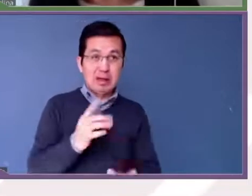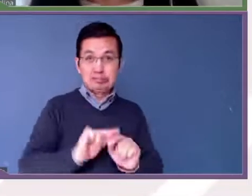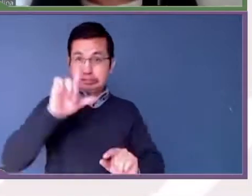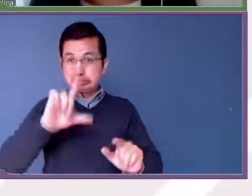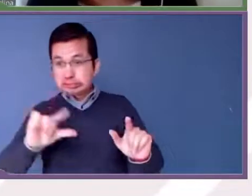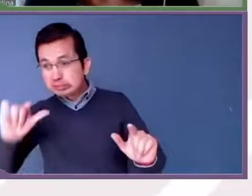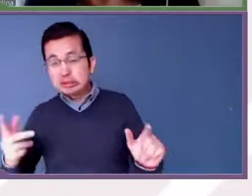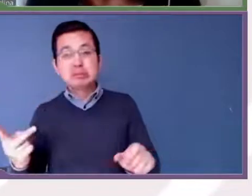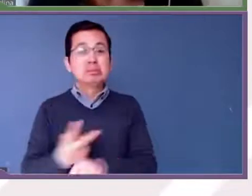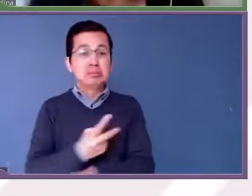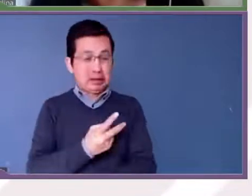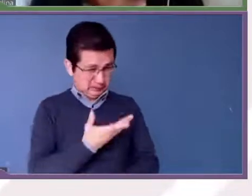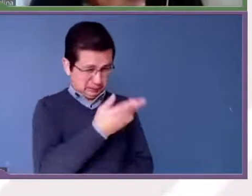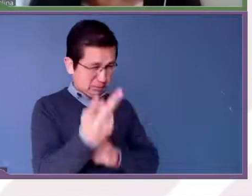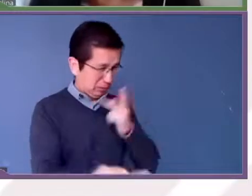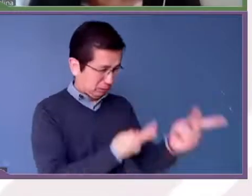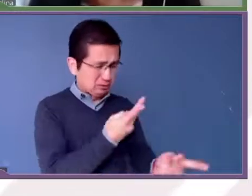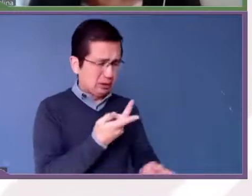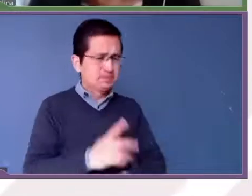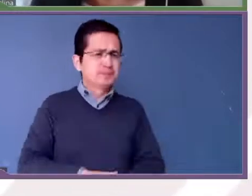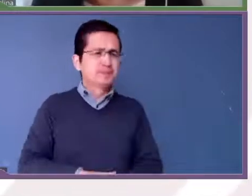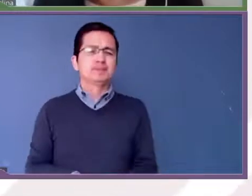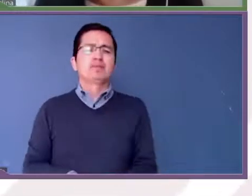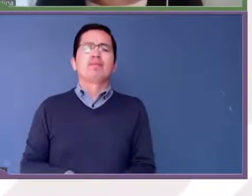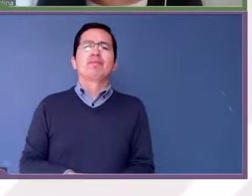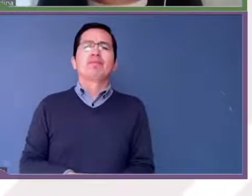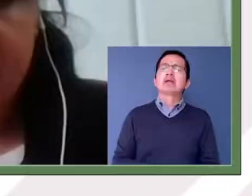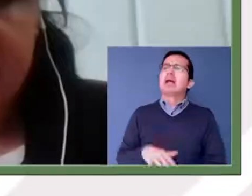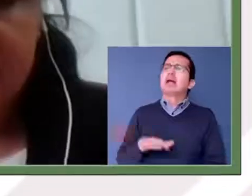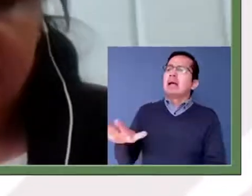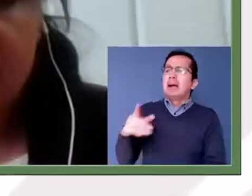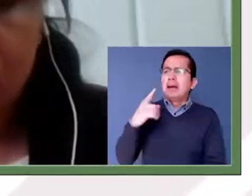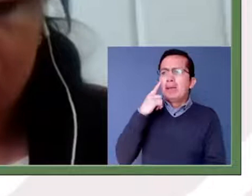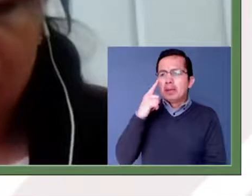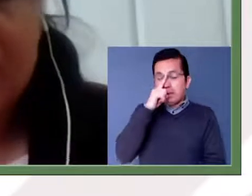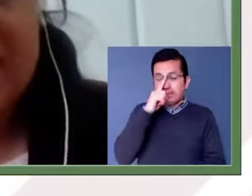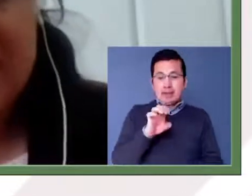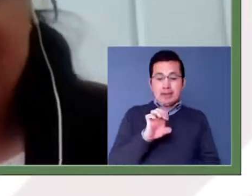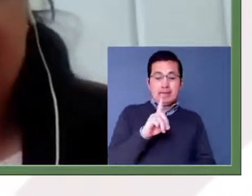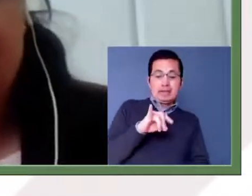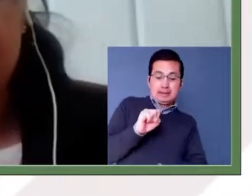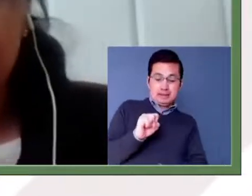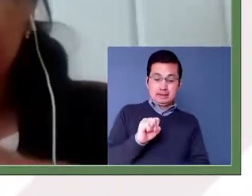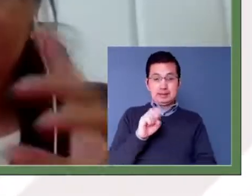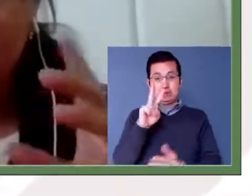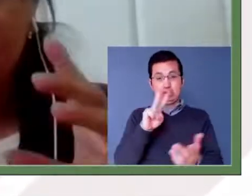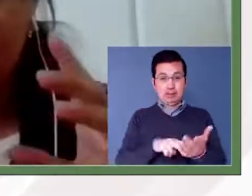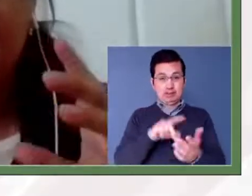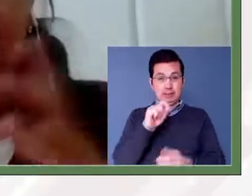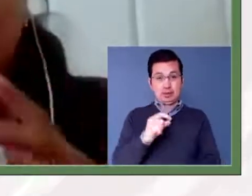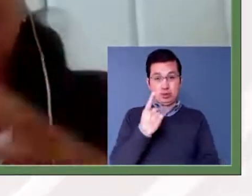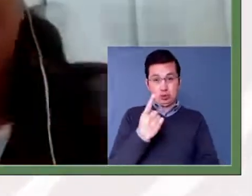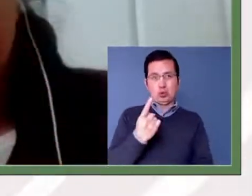Bueno, yo lo que se puede ver en la EDIS 2021 es precisamente